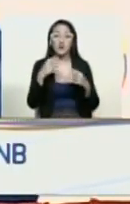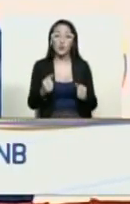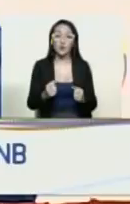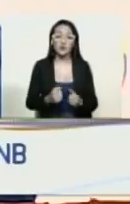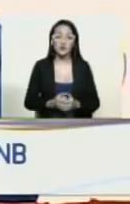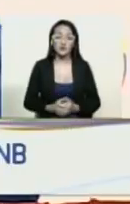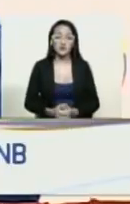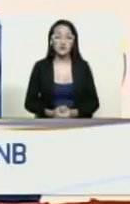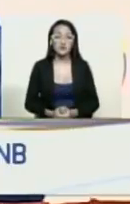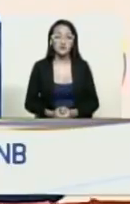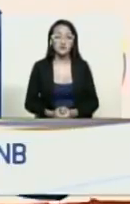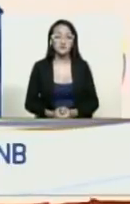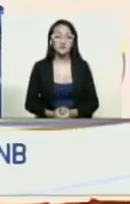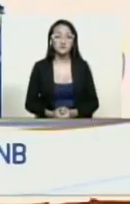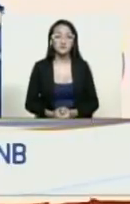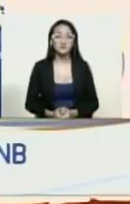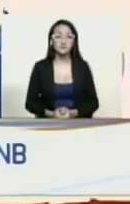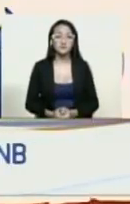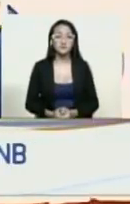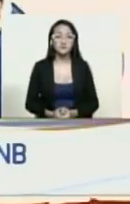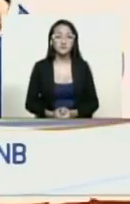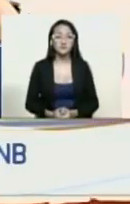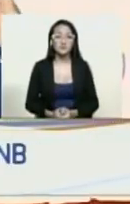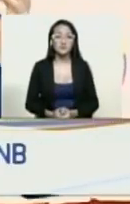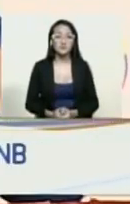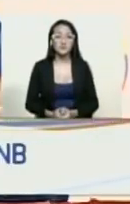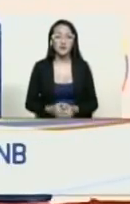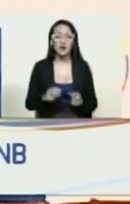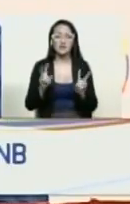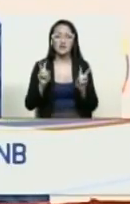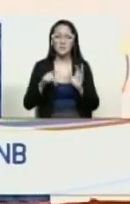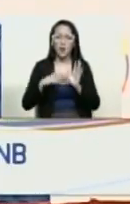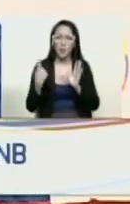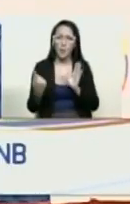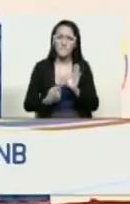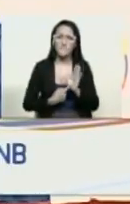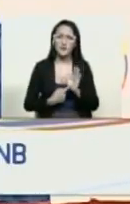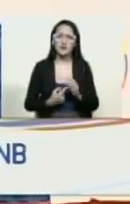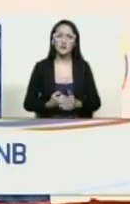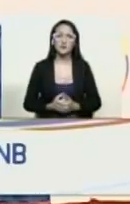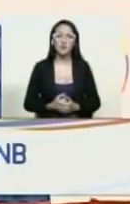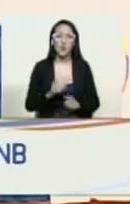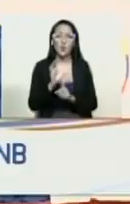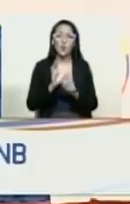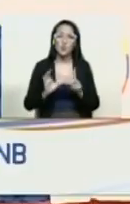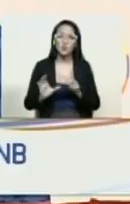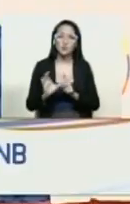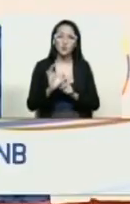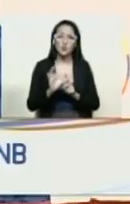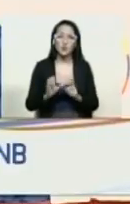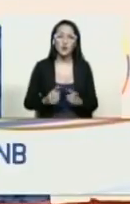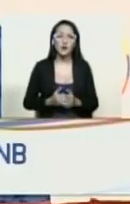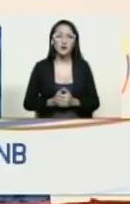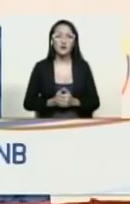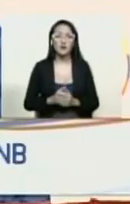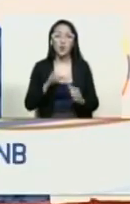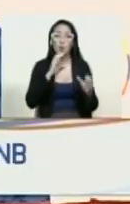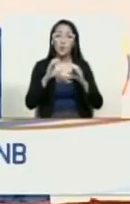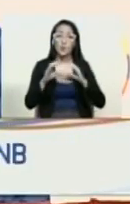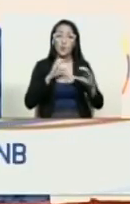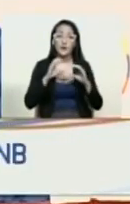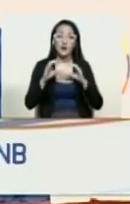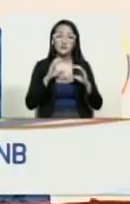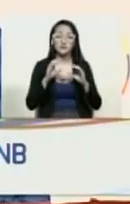seguridad, pero vista desde el punto de vista integral, una cultura y una